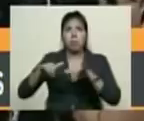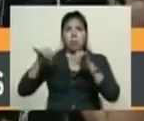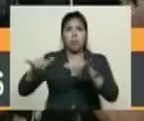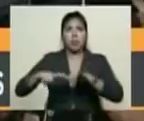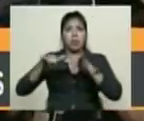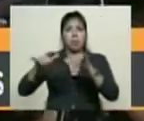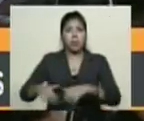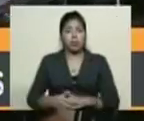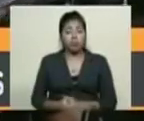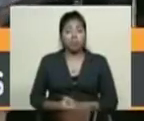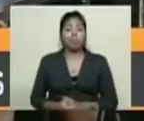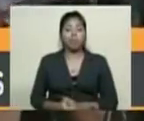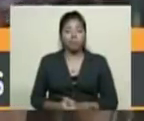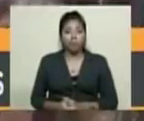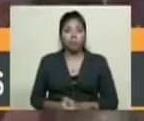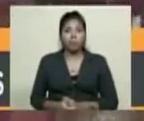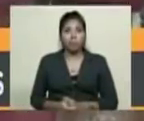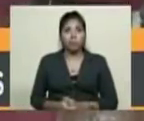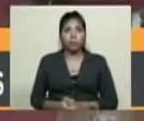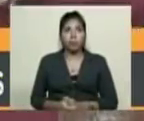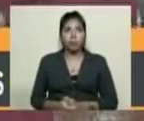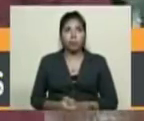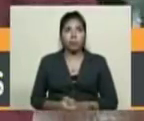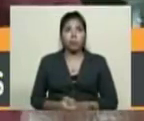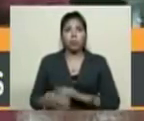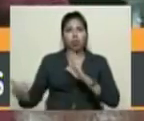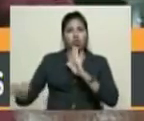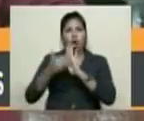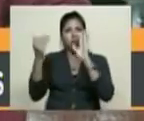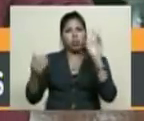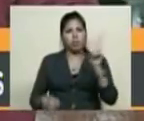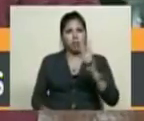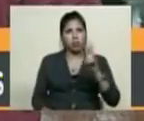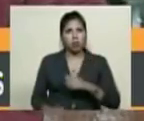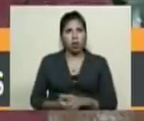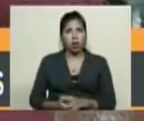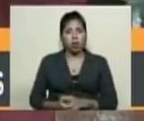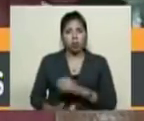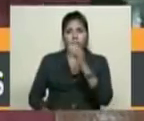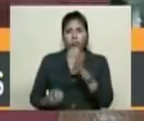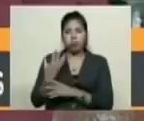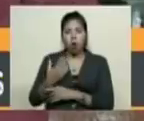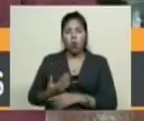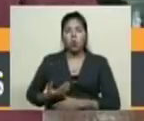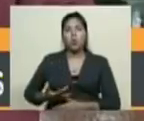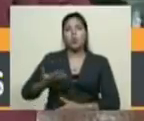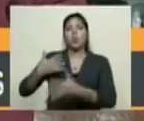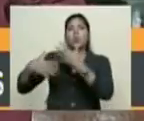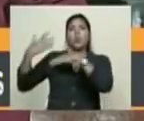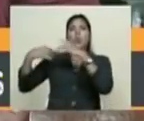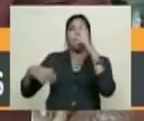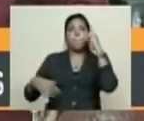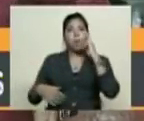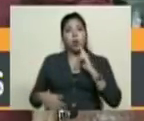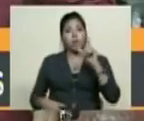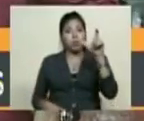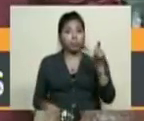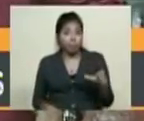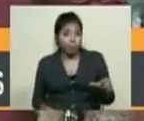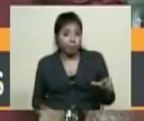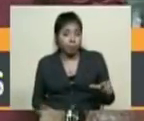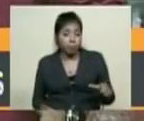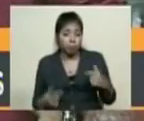pueblos. 200 años intrigando contra la Venezuela que fundó Bolívar. 200 años. Y aquí vamos,